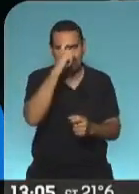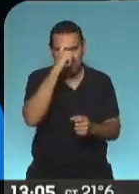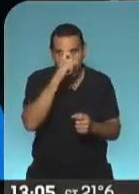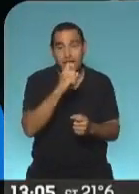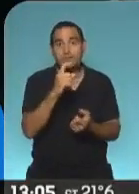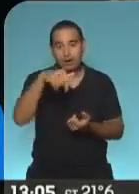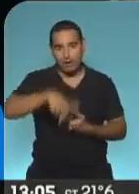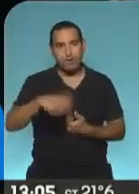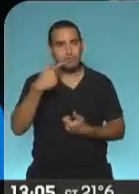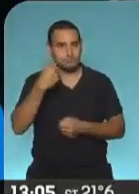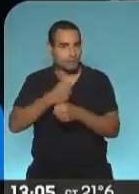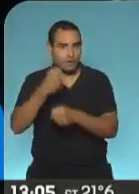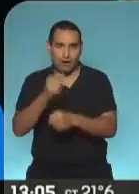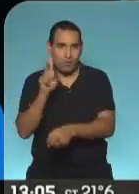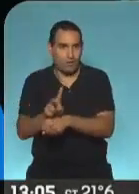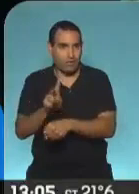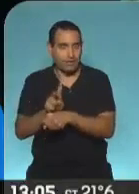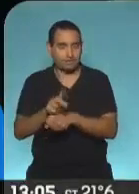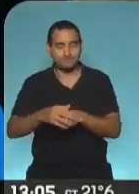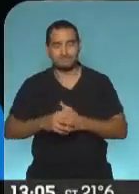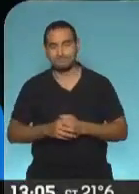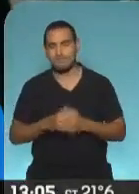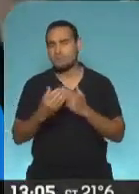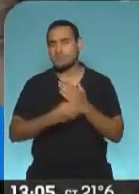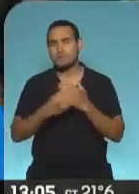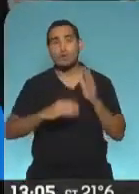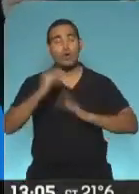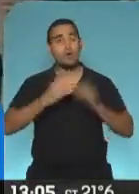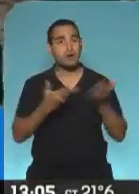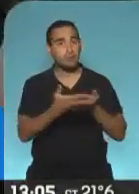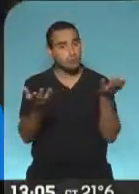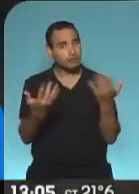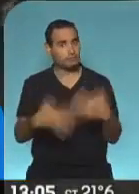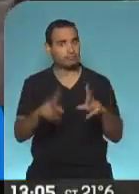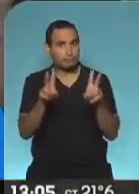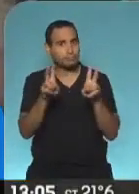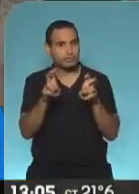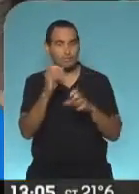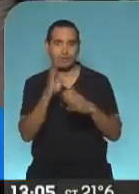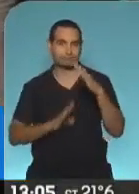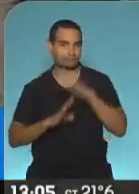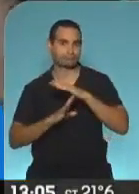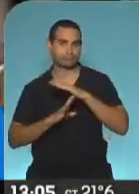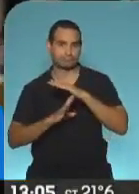bueno, defendiendo las fuentes de trabajo. Ministro, la obra pública va a ser un tema central, esencial